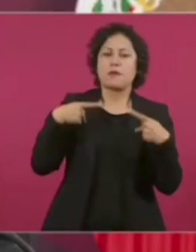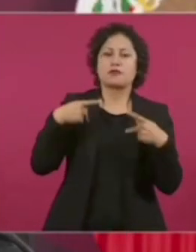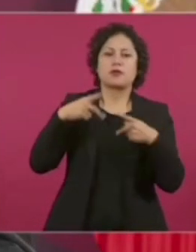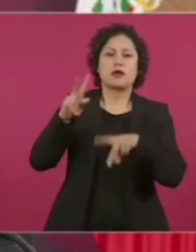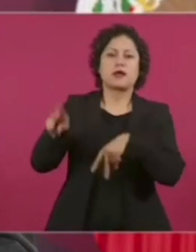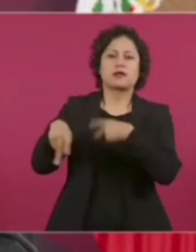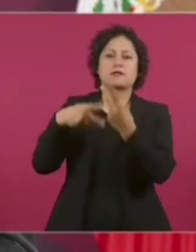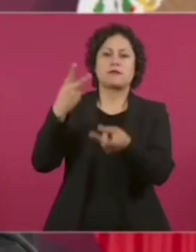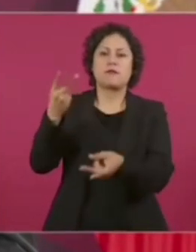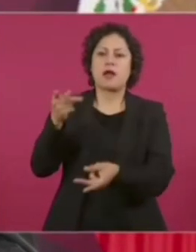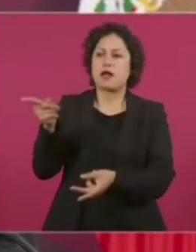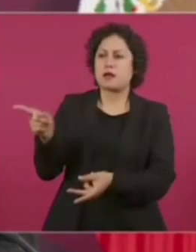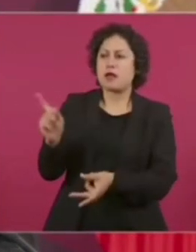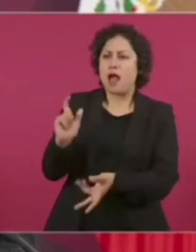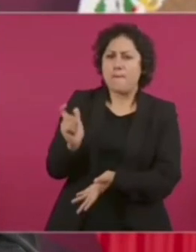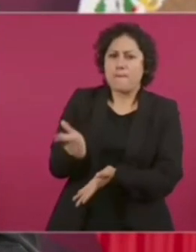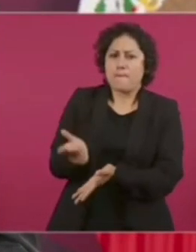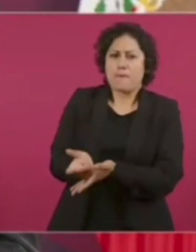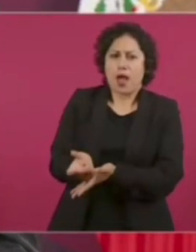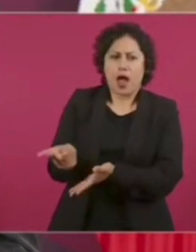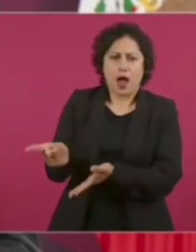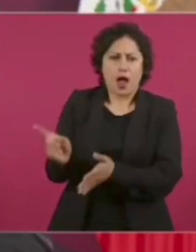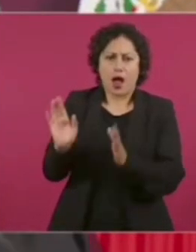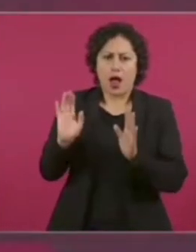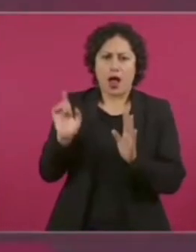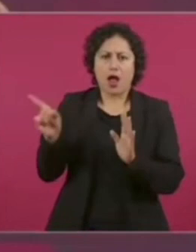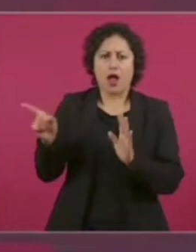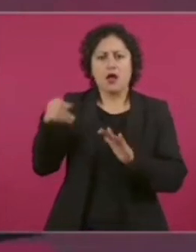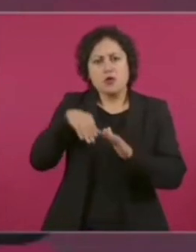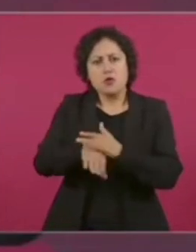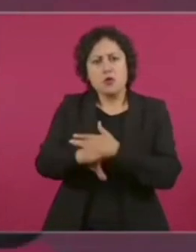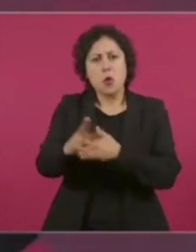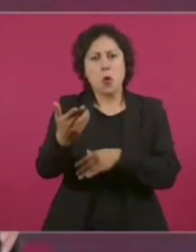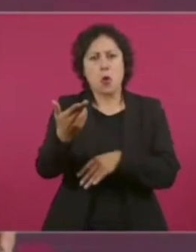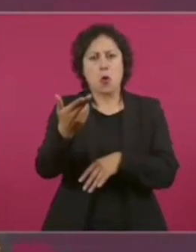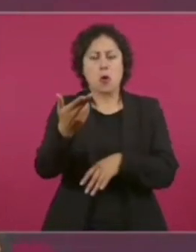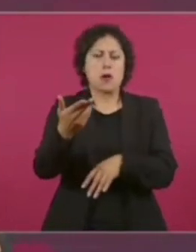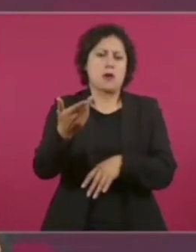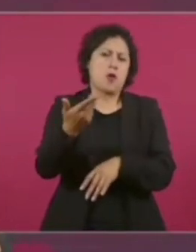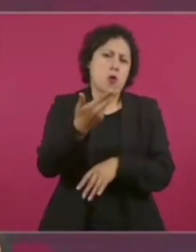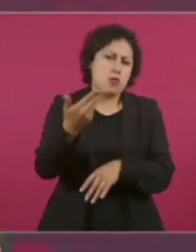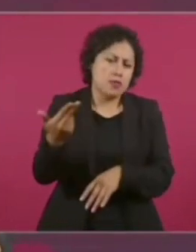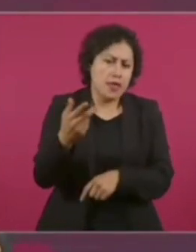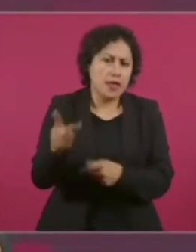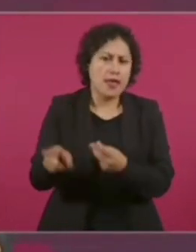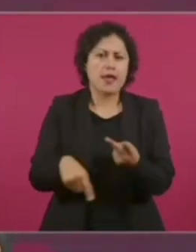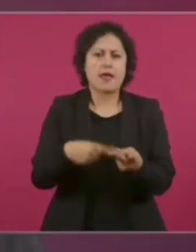En los mejores hoteles, buenos viáticos.